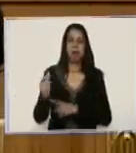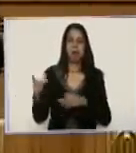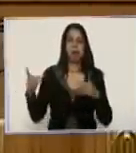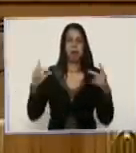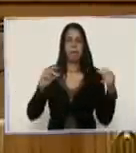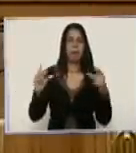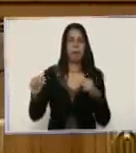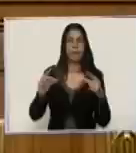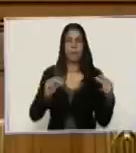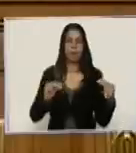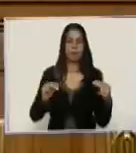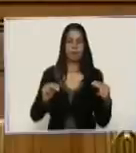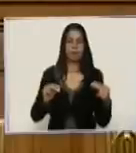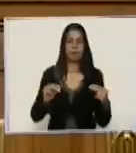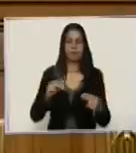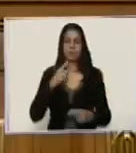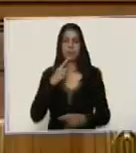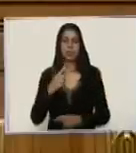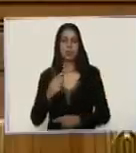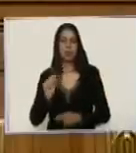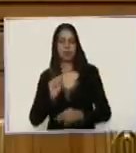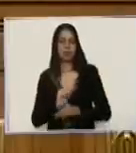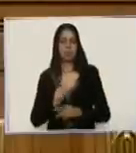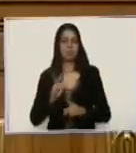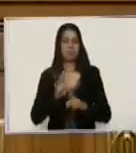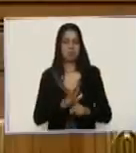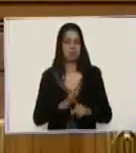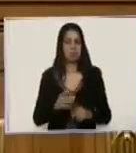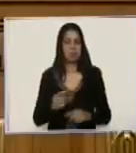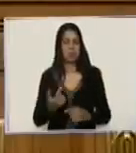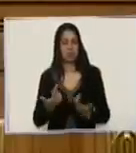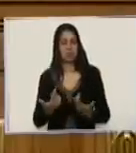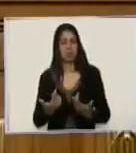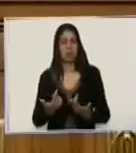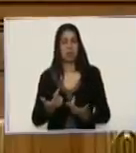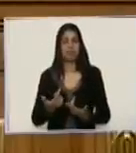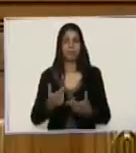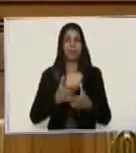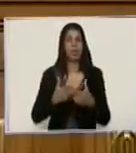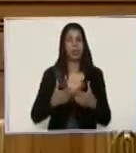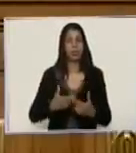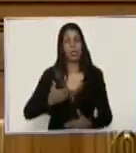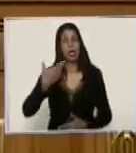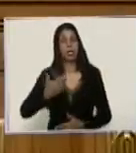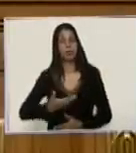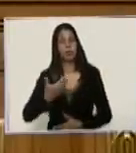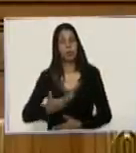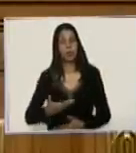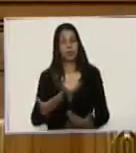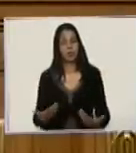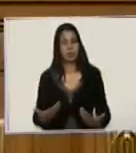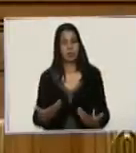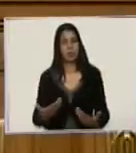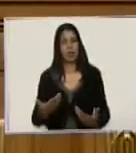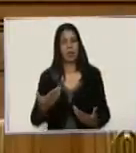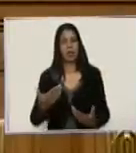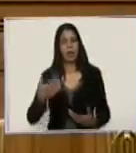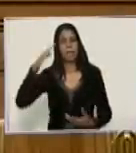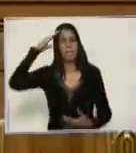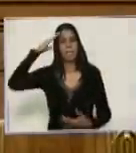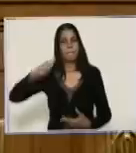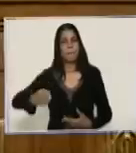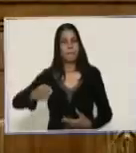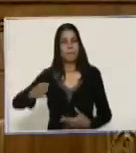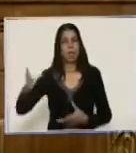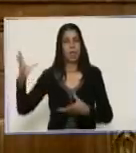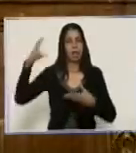negociaciones forzadas, como él dice, entonces es imprescindible una intervención militar